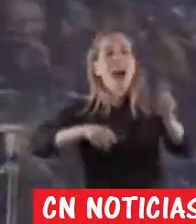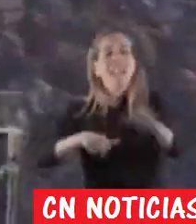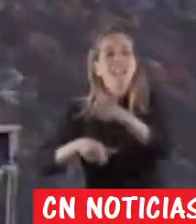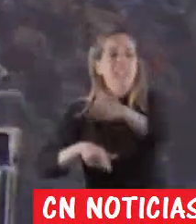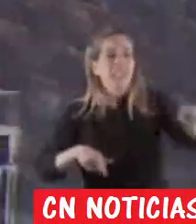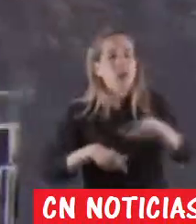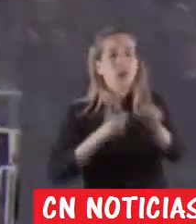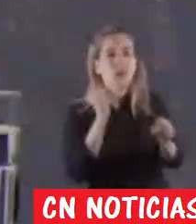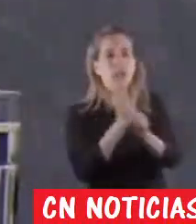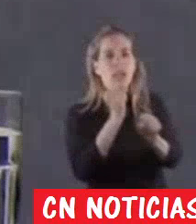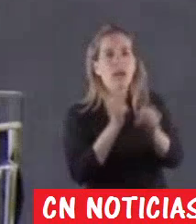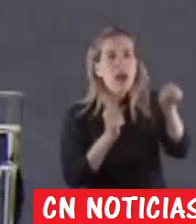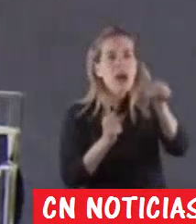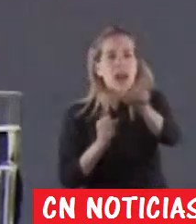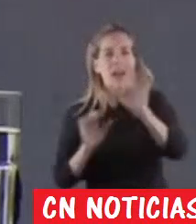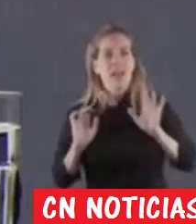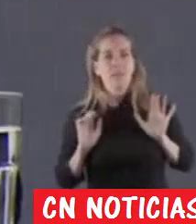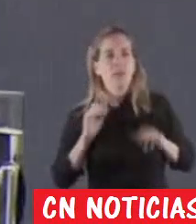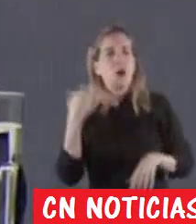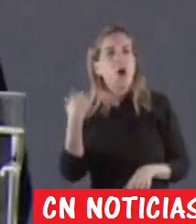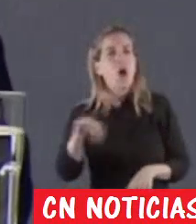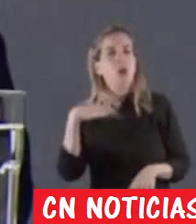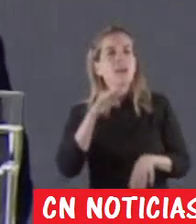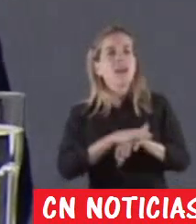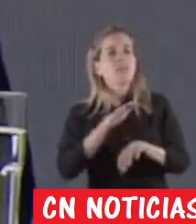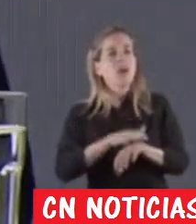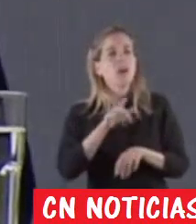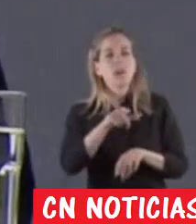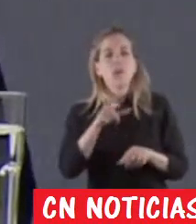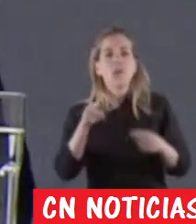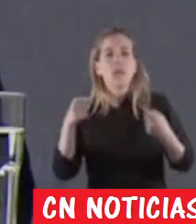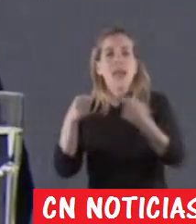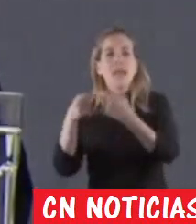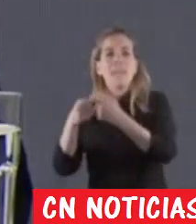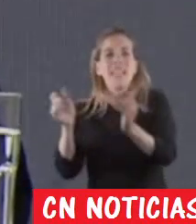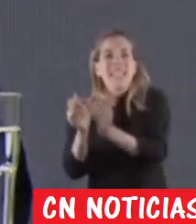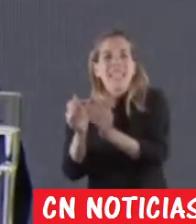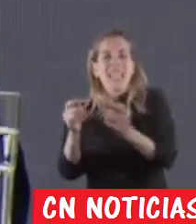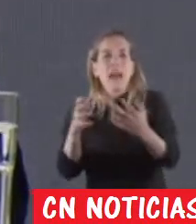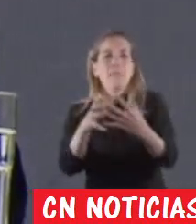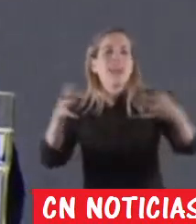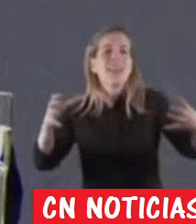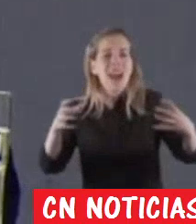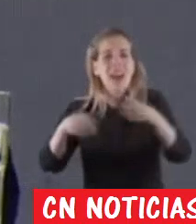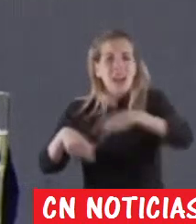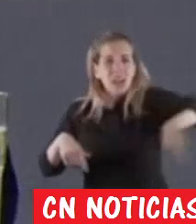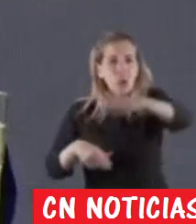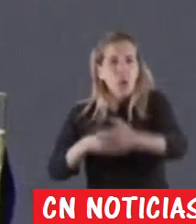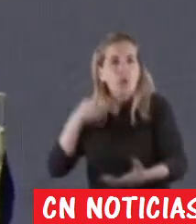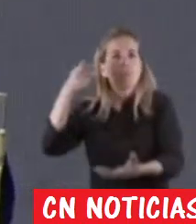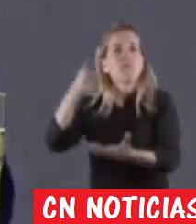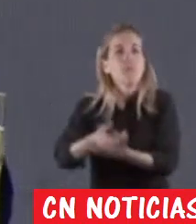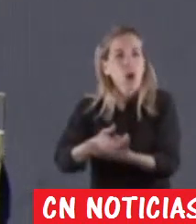trabajadora. Nuestra obligación es con el pequeño y mediano empresario que arriesga y que da trabajo.